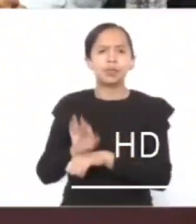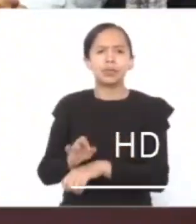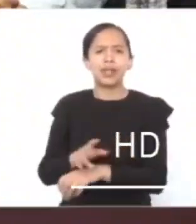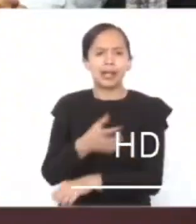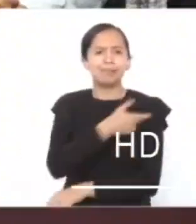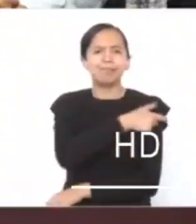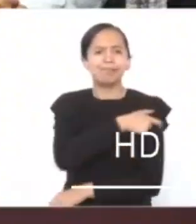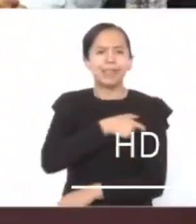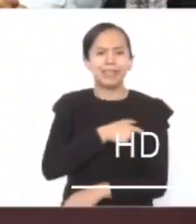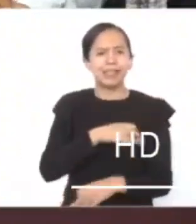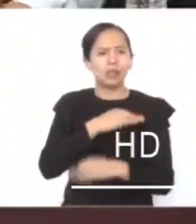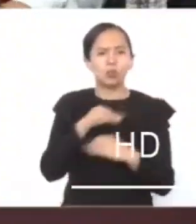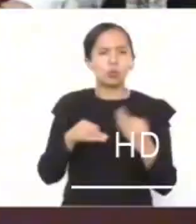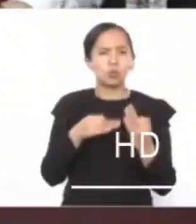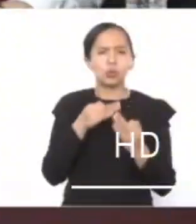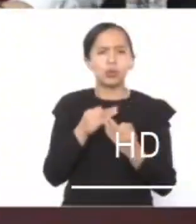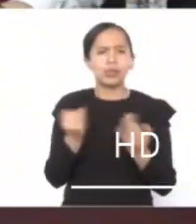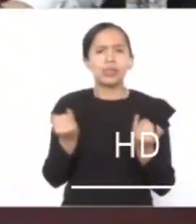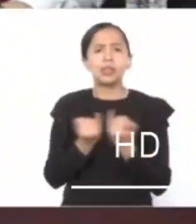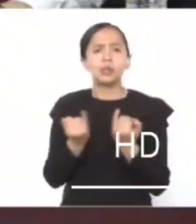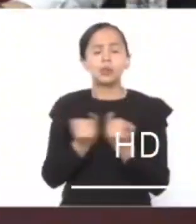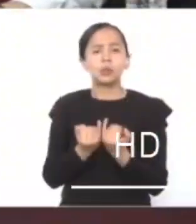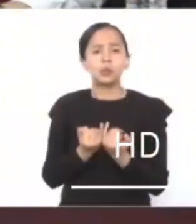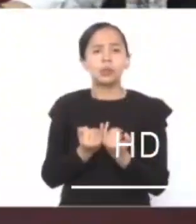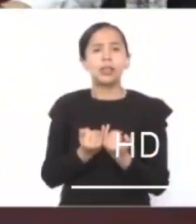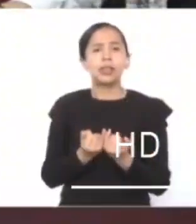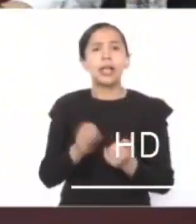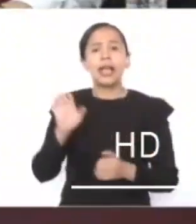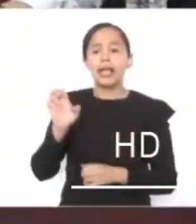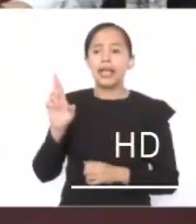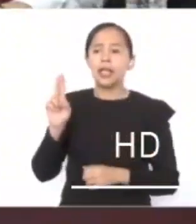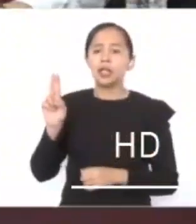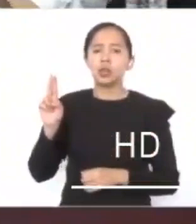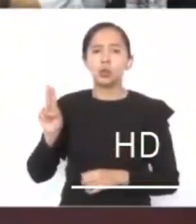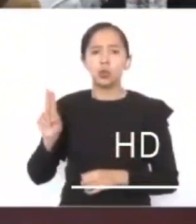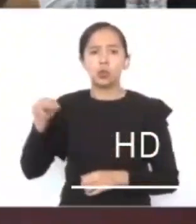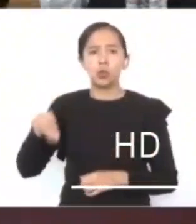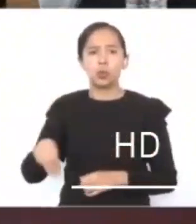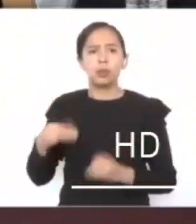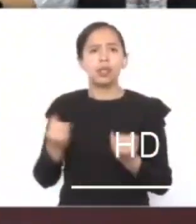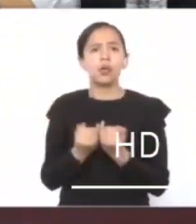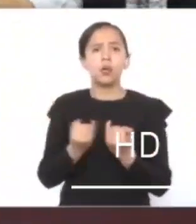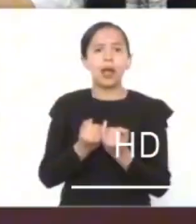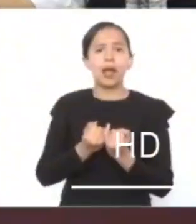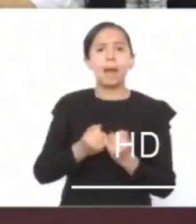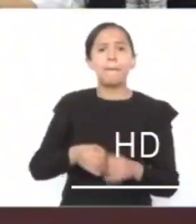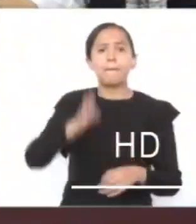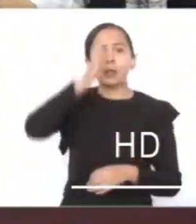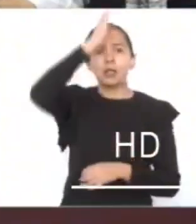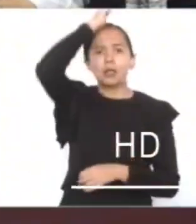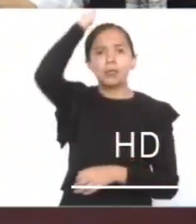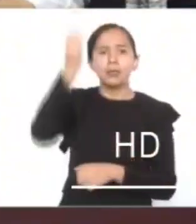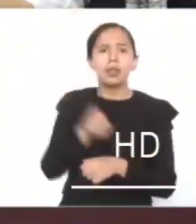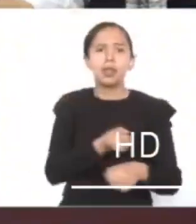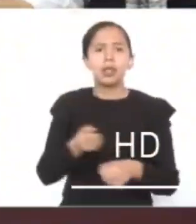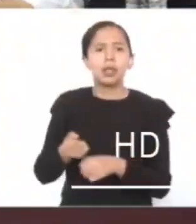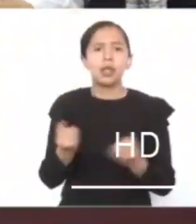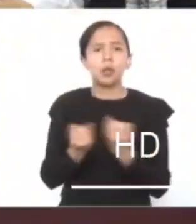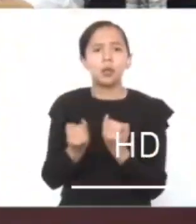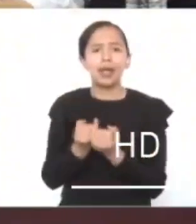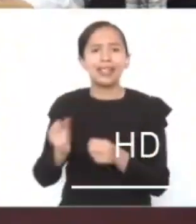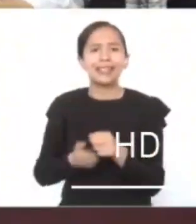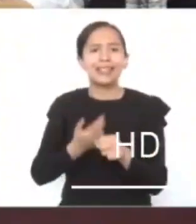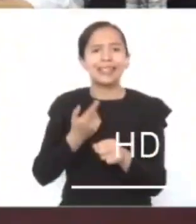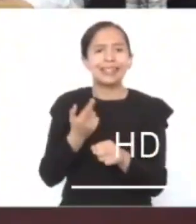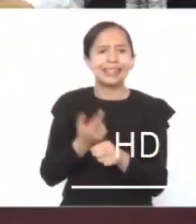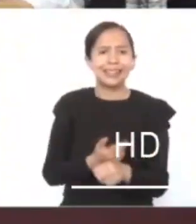todas ellas y además tanto el ERUM como el Heroico Cuerpo de Bomberos como la propia Secretaría